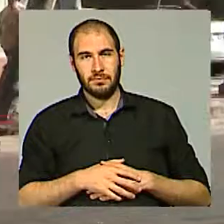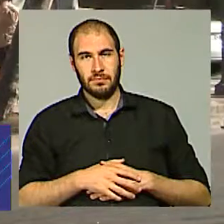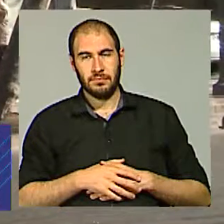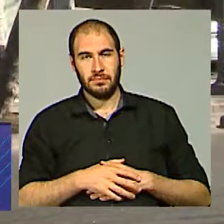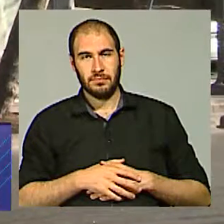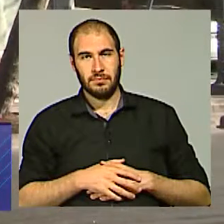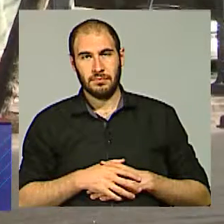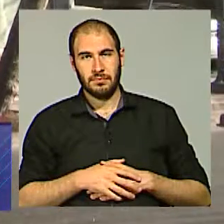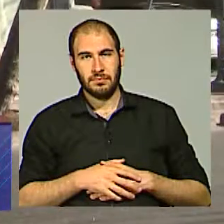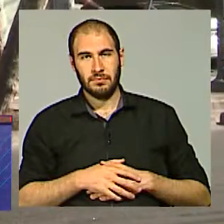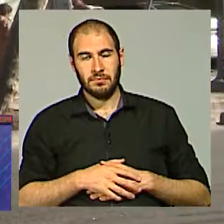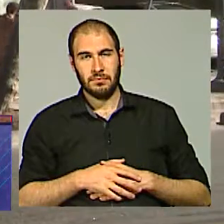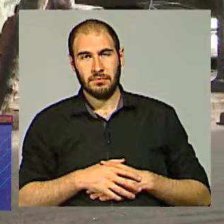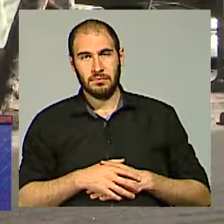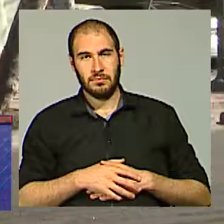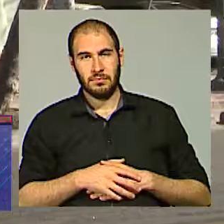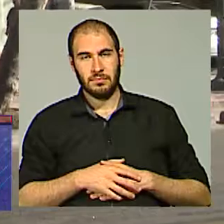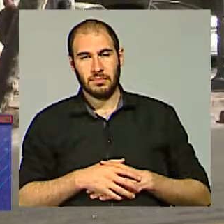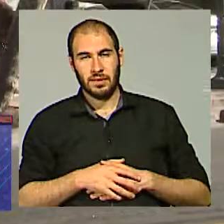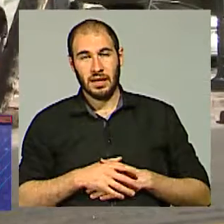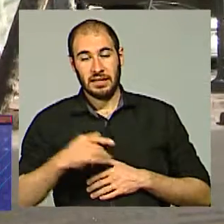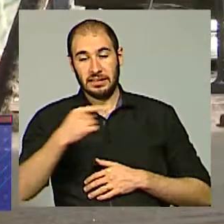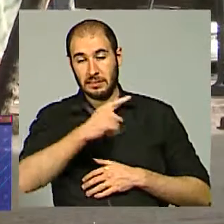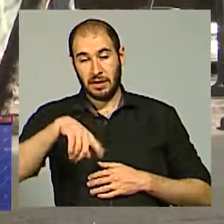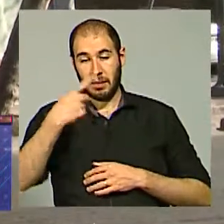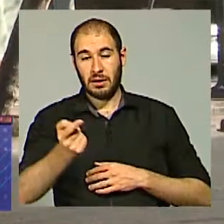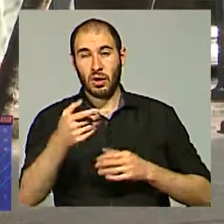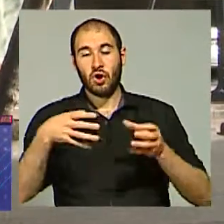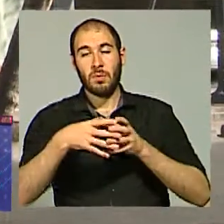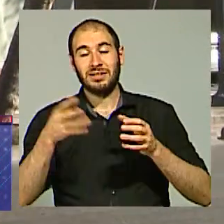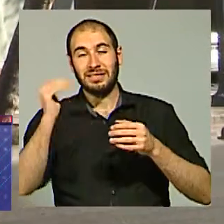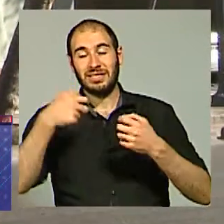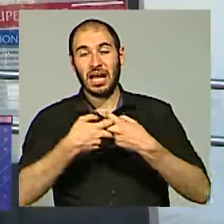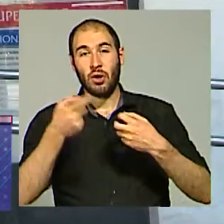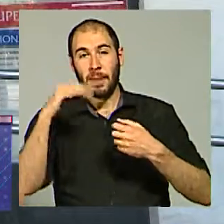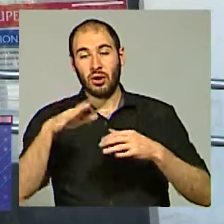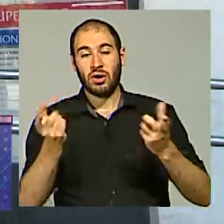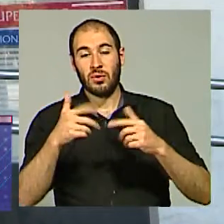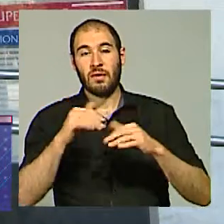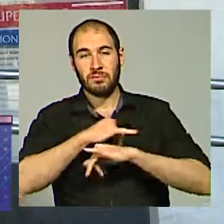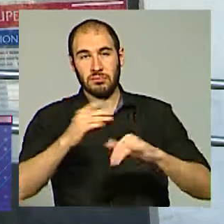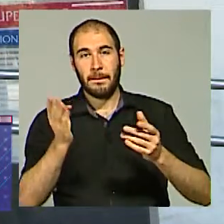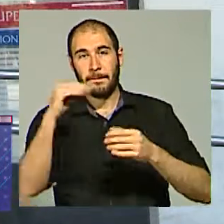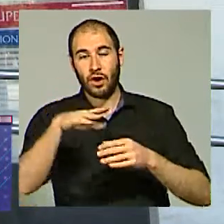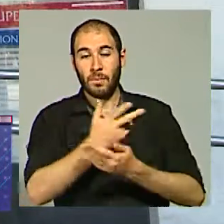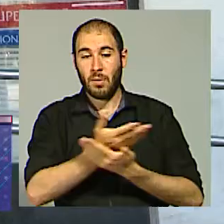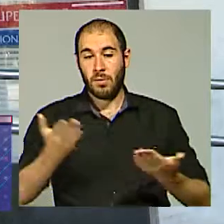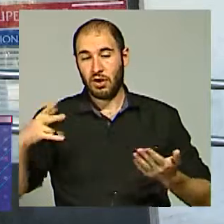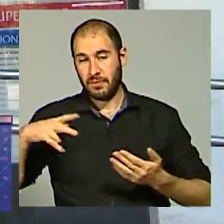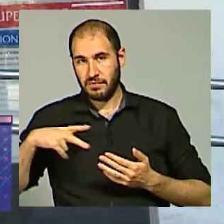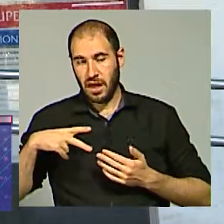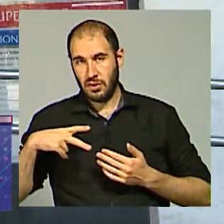los bancarios definen si van al paro la próxima semana los bancarios realizarán asambleas informativas en bancos públicos y privados